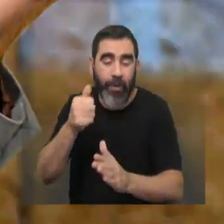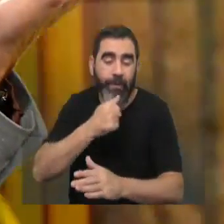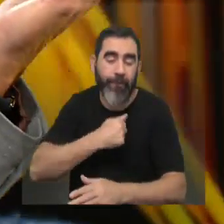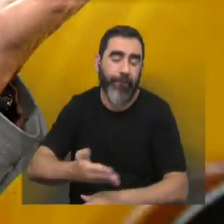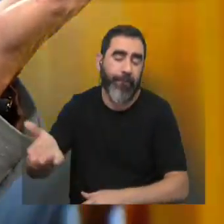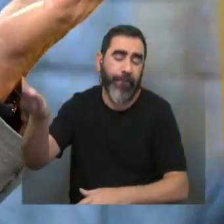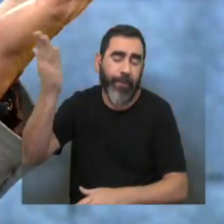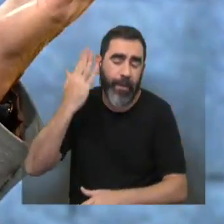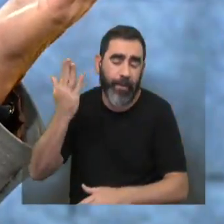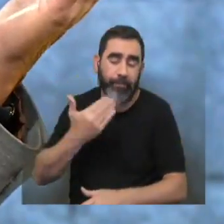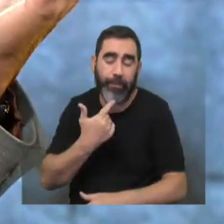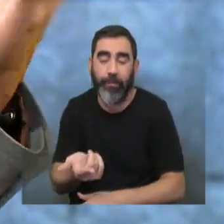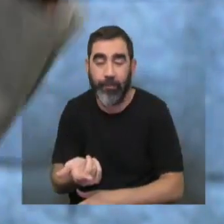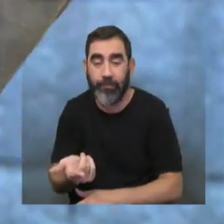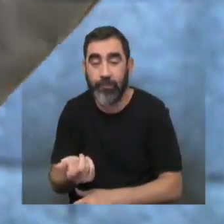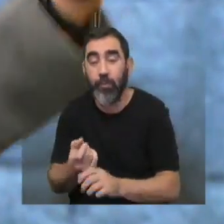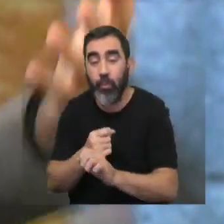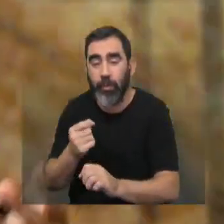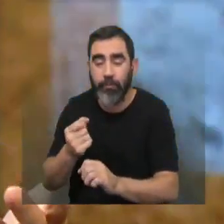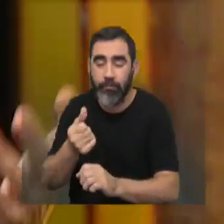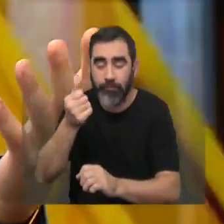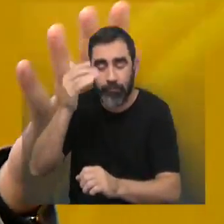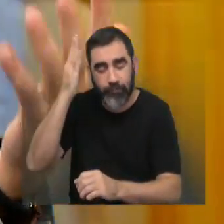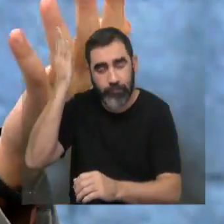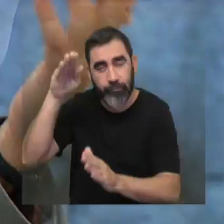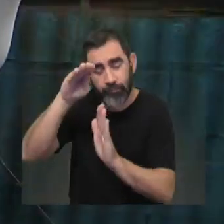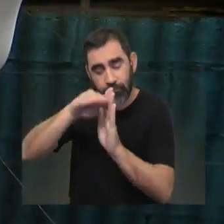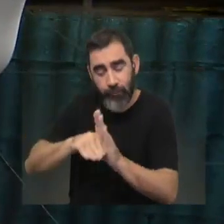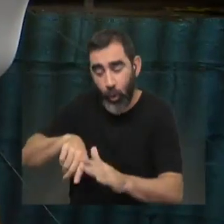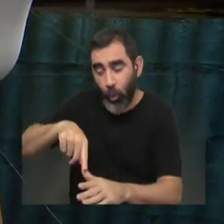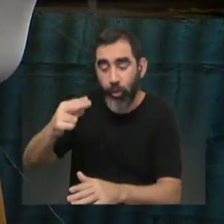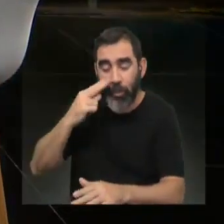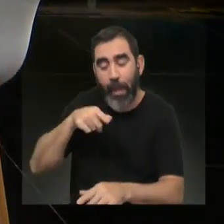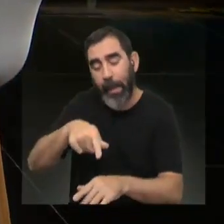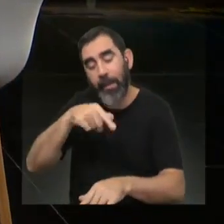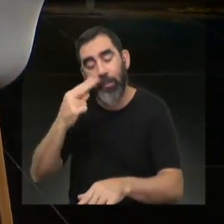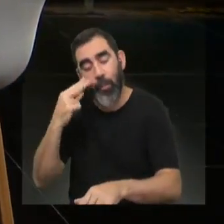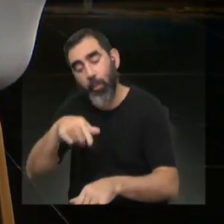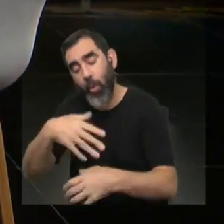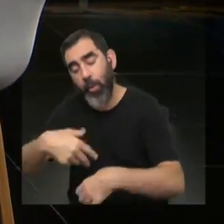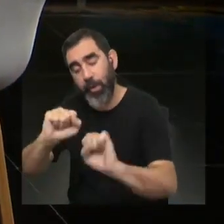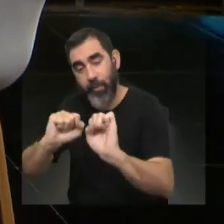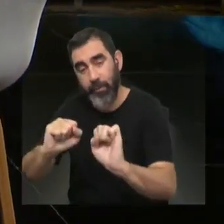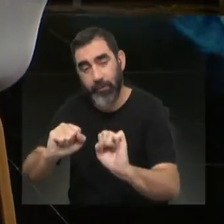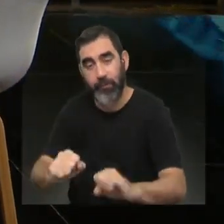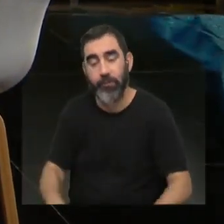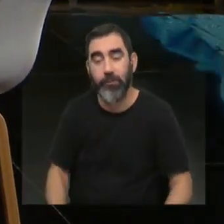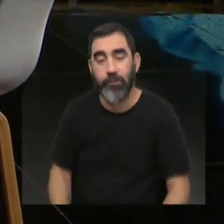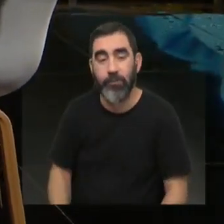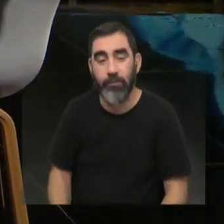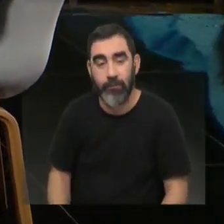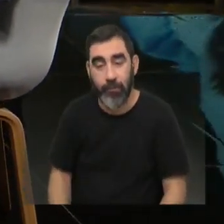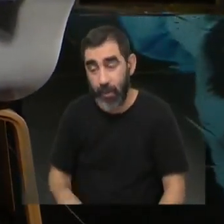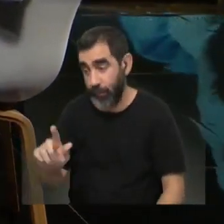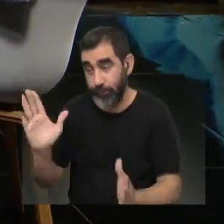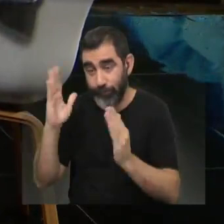poder hacerme entender fácil, bueno, podés recorrer la programación hasta encontrar a dónde estaba el fallo, el bug, como se dice. Acá